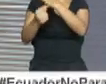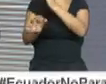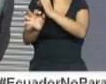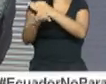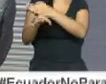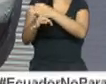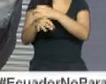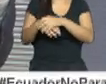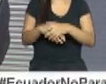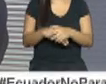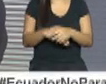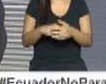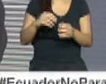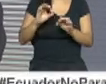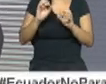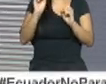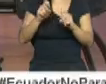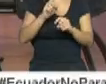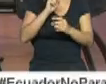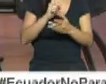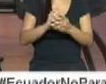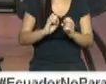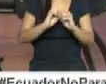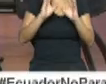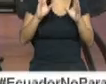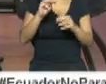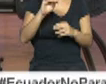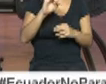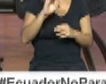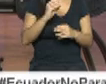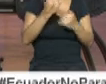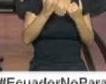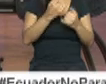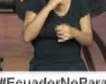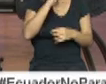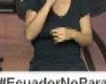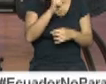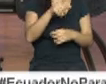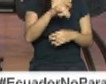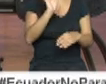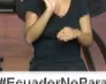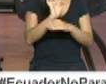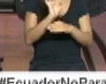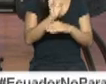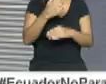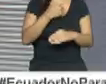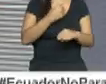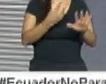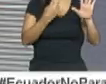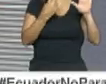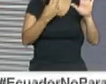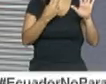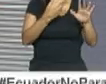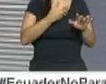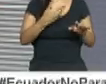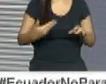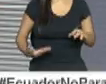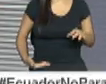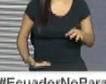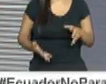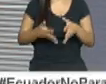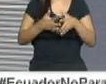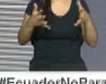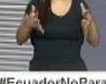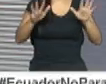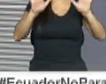importante determinarlo. Mario, justamente en este tiempo en donde el Ecuador tuvo 7 presidentes en 2 años, es importante mirar el